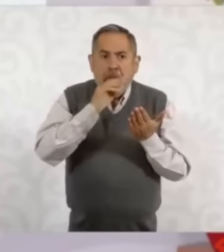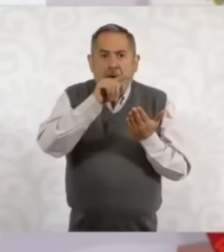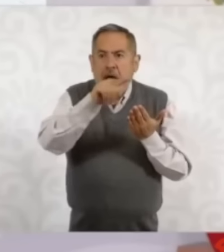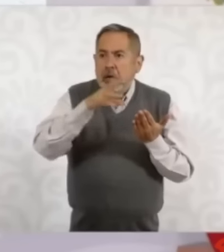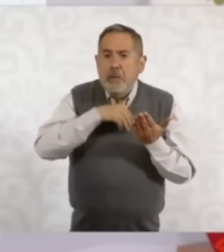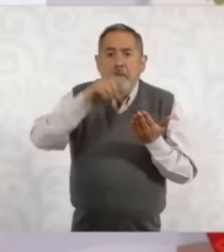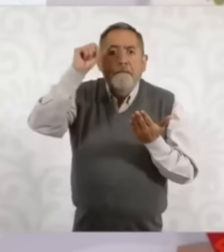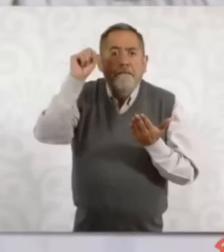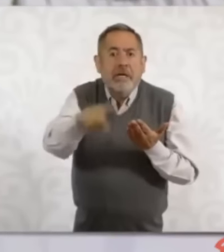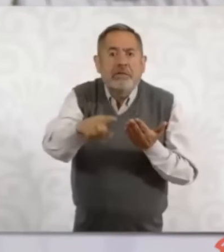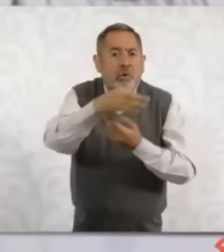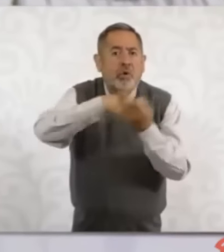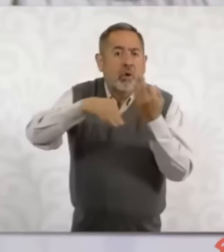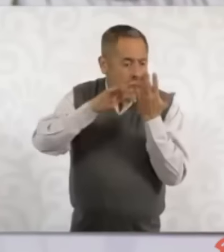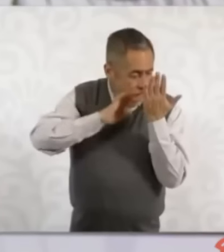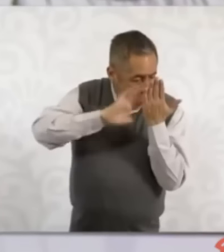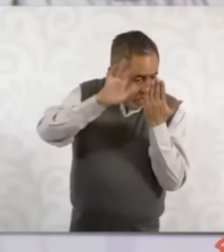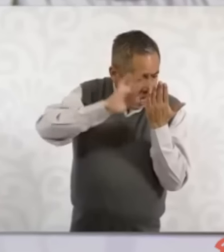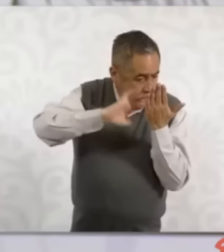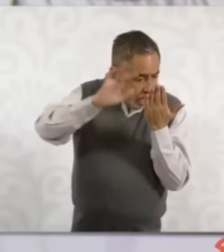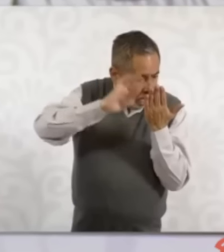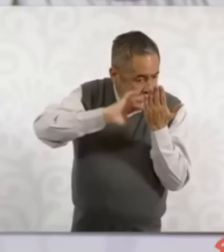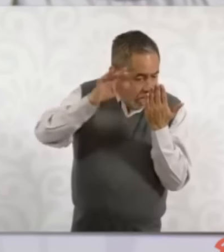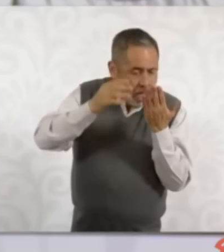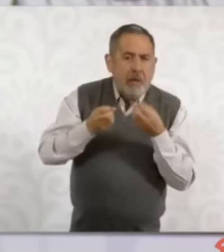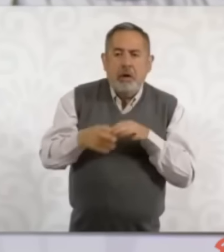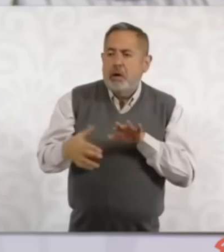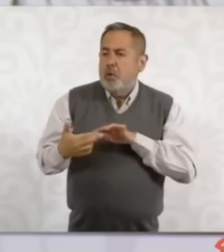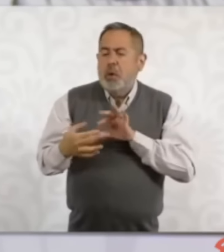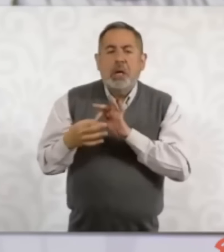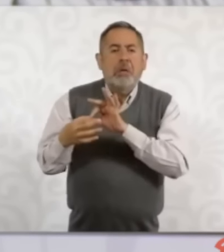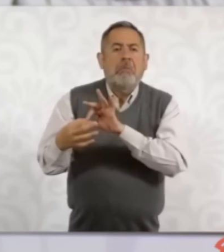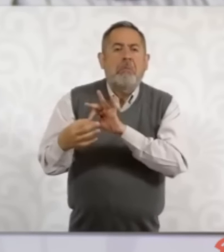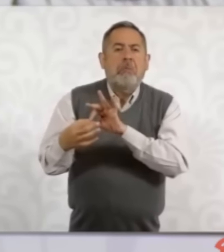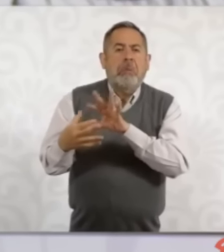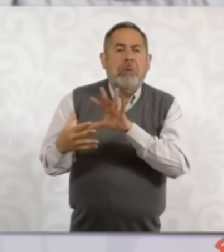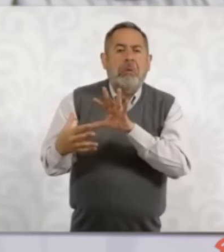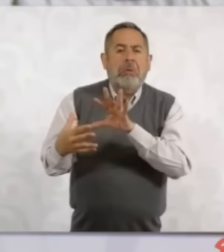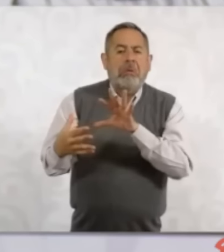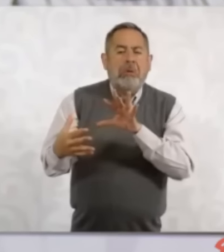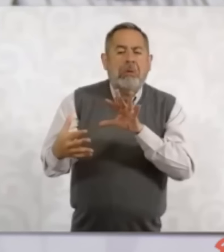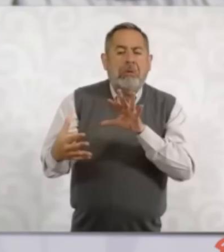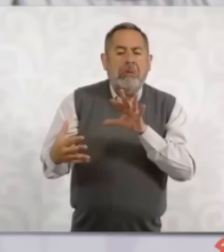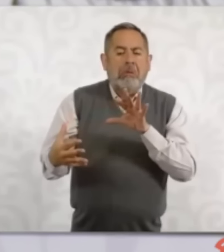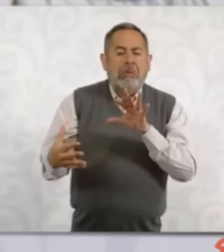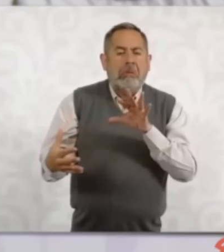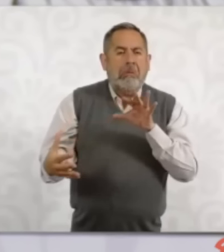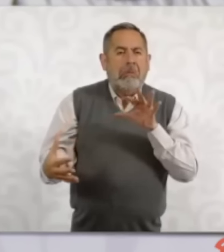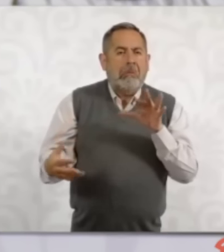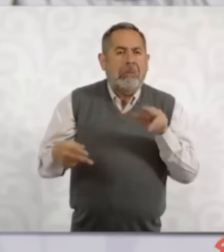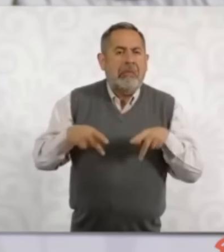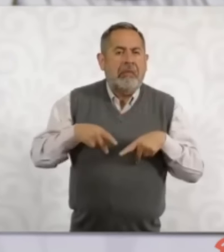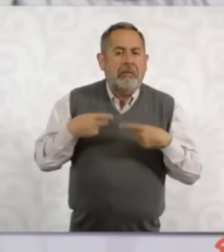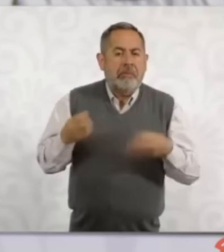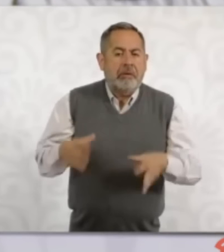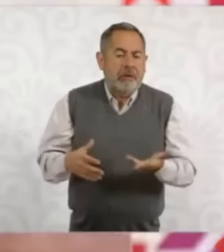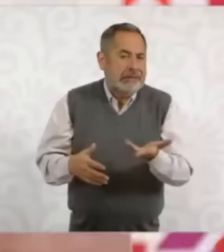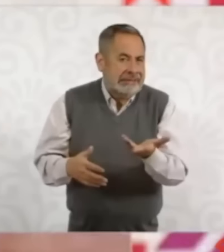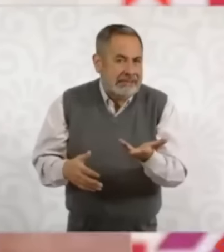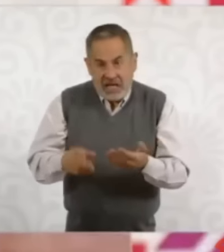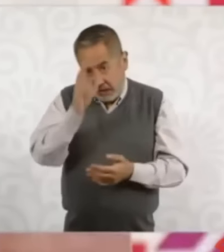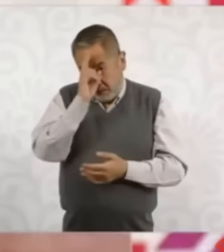todos metidos en el celular. Pues obviamente debilitan el vínculo familiar. Pero esto es algo que hay que hablar, no es decir, está prohibido usar el